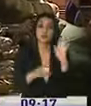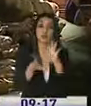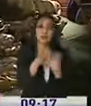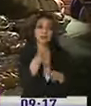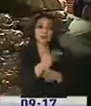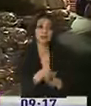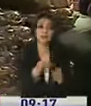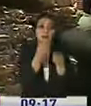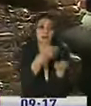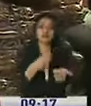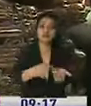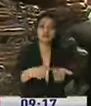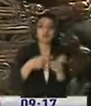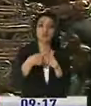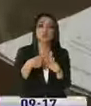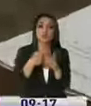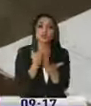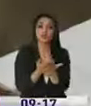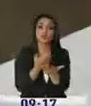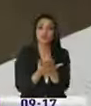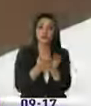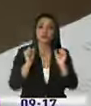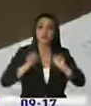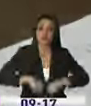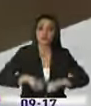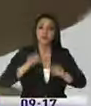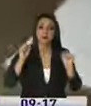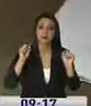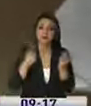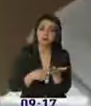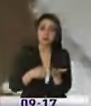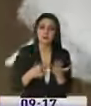legislativo de carácter de urgente en materia económica para